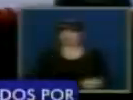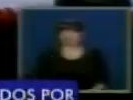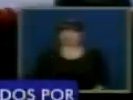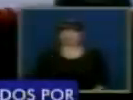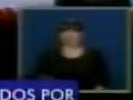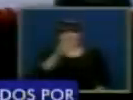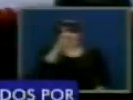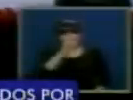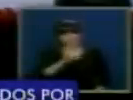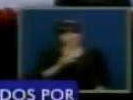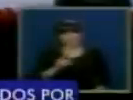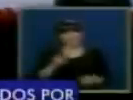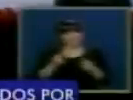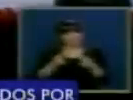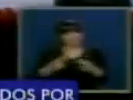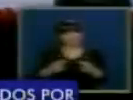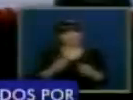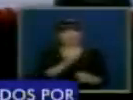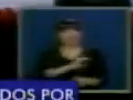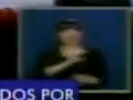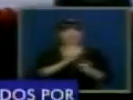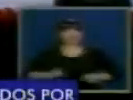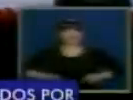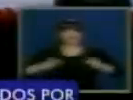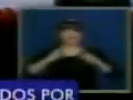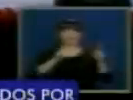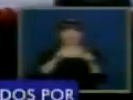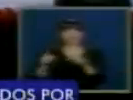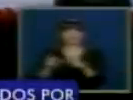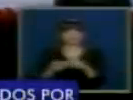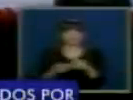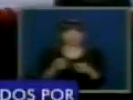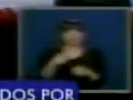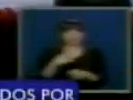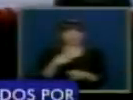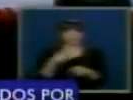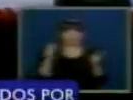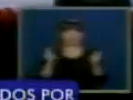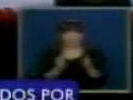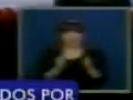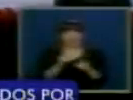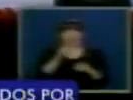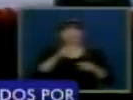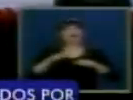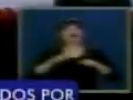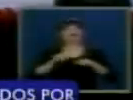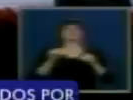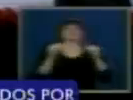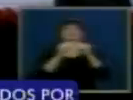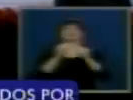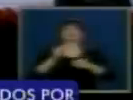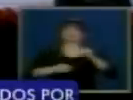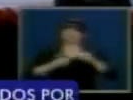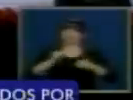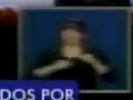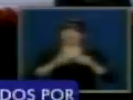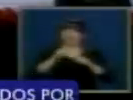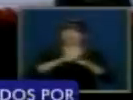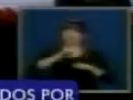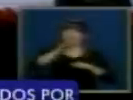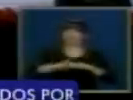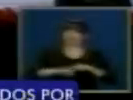Dignificar cuanto antes la condición de vida de los que menos tienen es un acto de justicia y es un paso